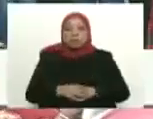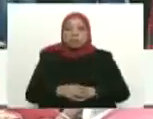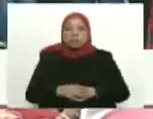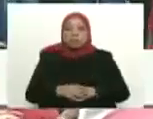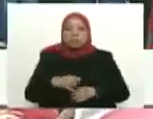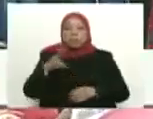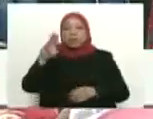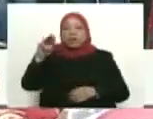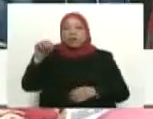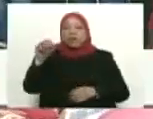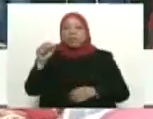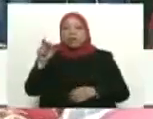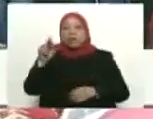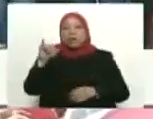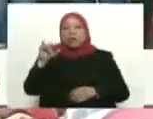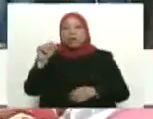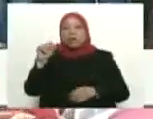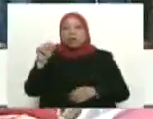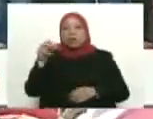Mariana Rodríguez.